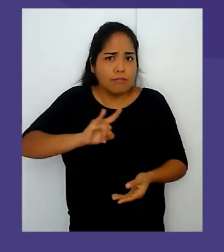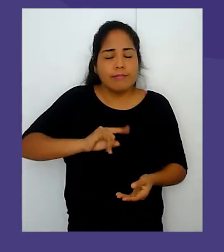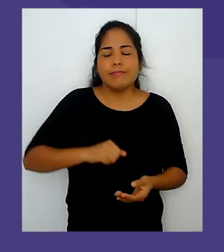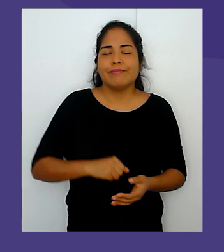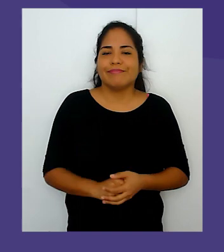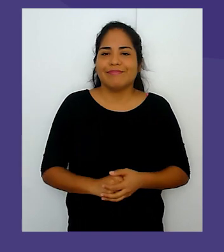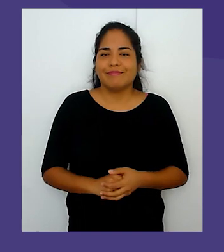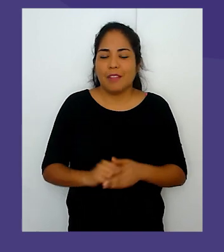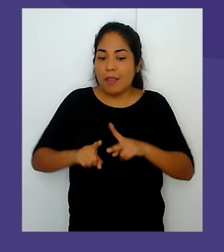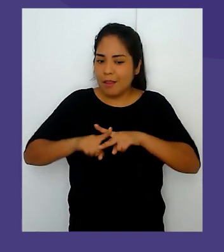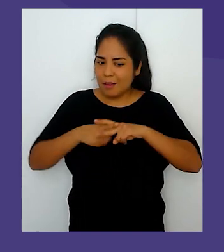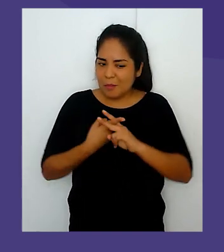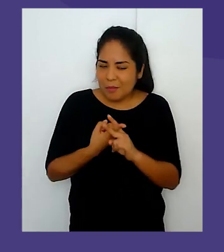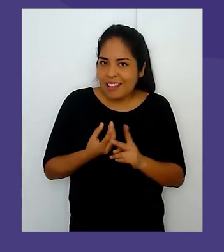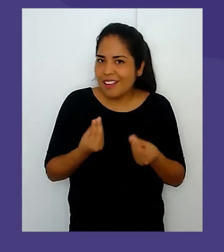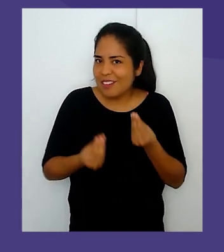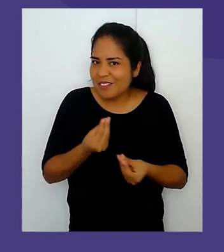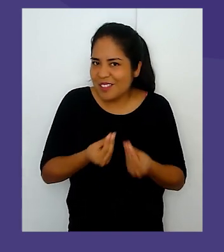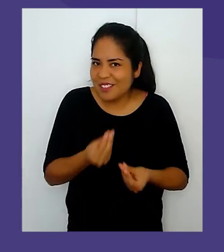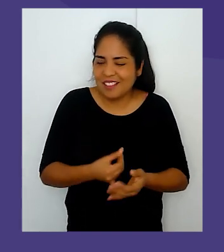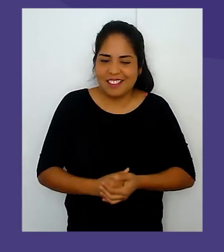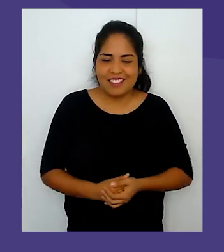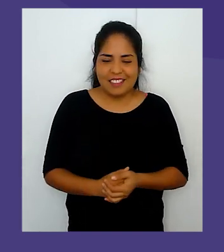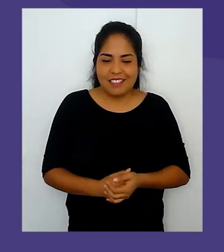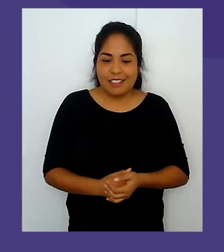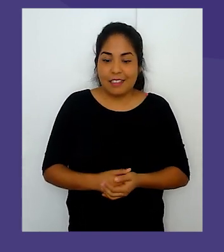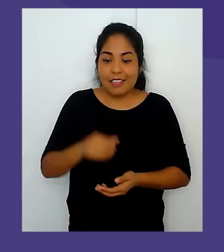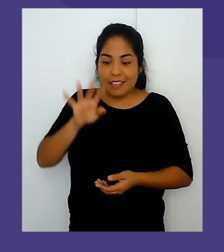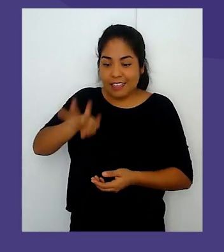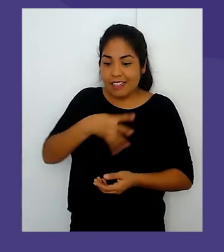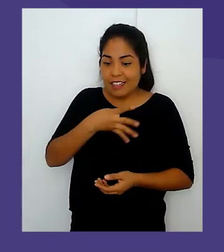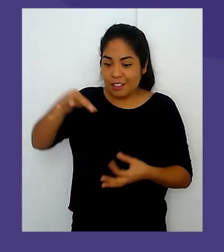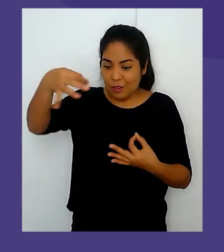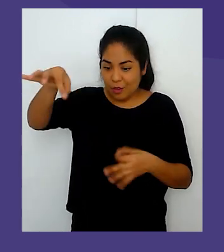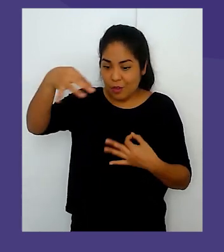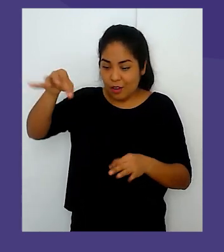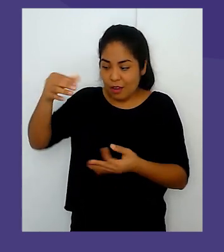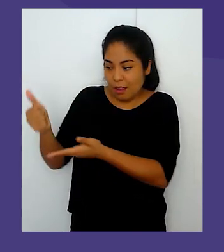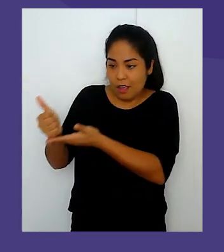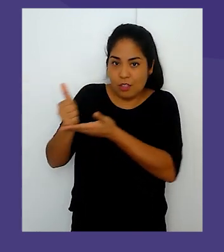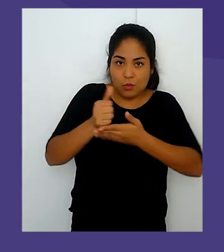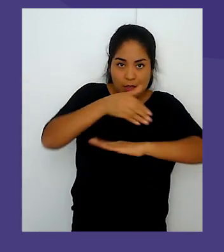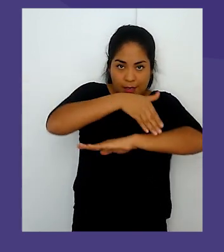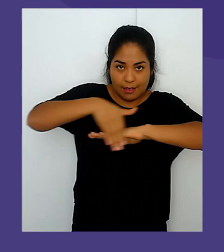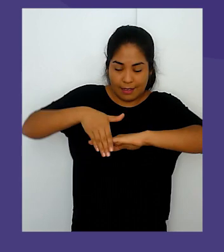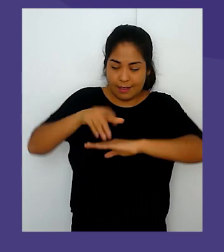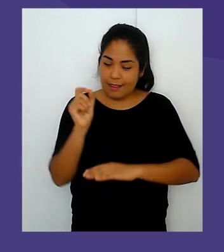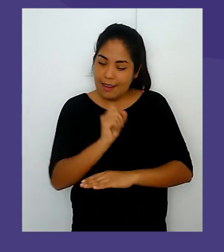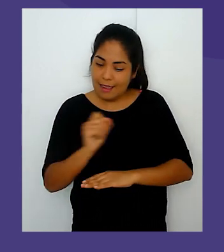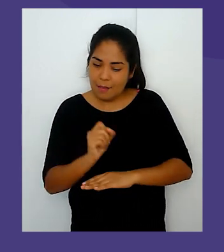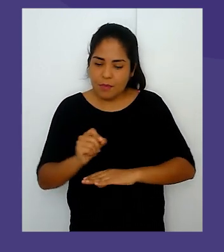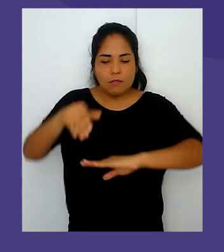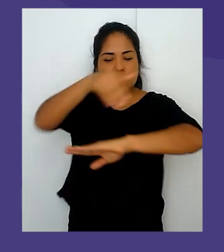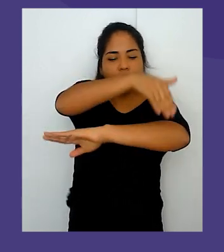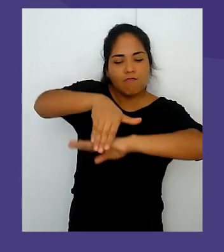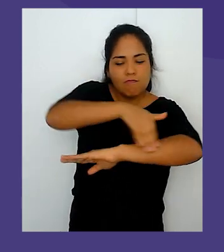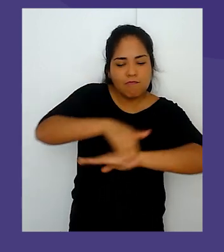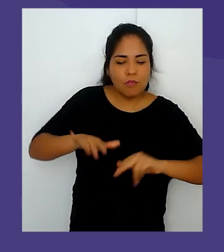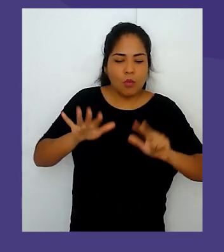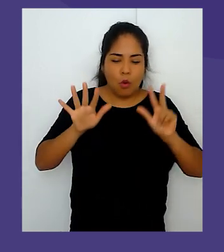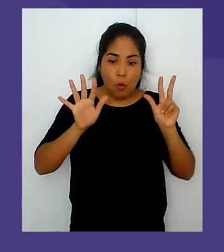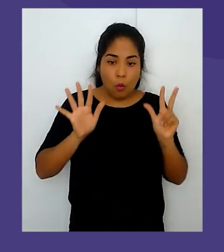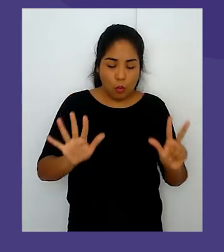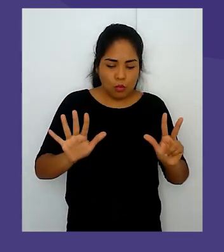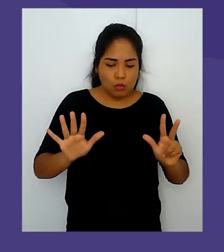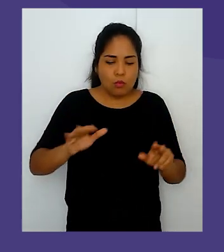de cartón. ¿Y cómo hacemos el tablero? En las hojas cuadriculadas, con la ayuda de una regla y un lápiz, traza